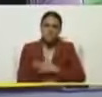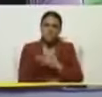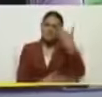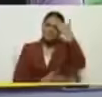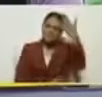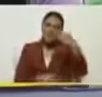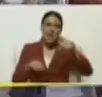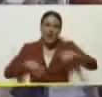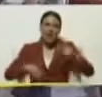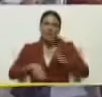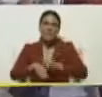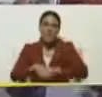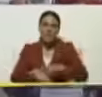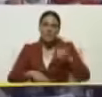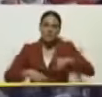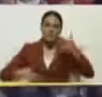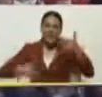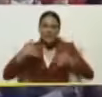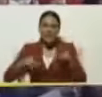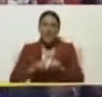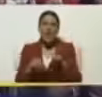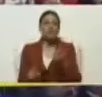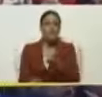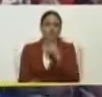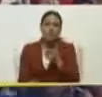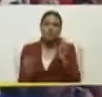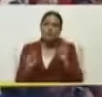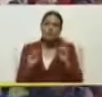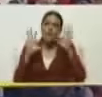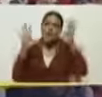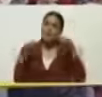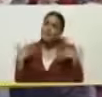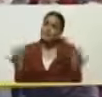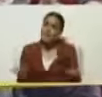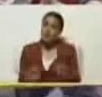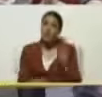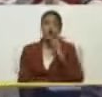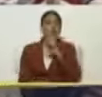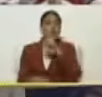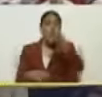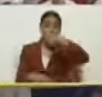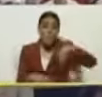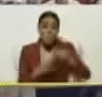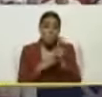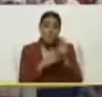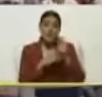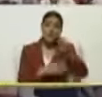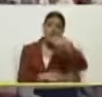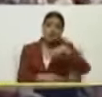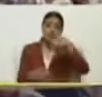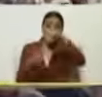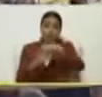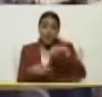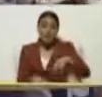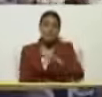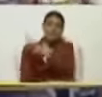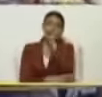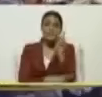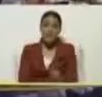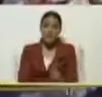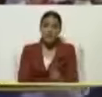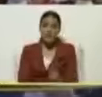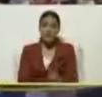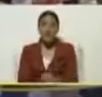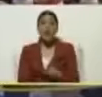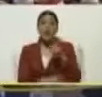saludarle en este día tan hermoso, tan maravilloso, en nombre de todas las conuqueras del Estado venezolano. De verdad que esa